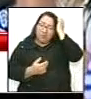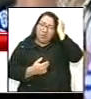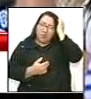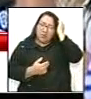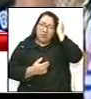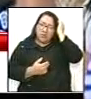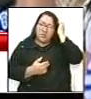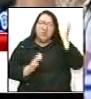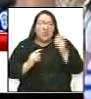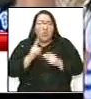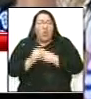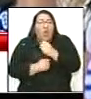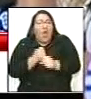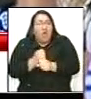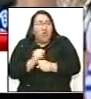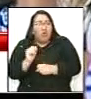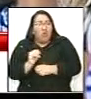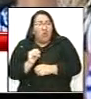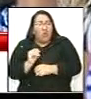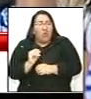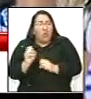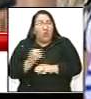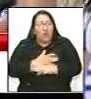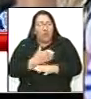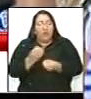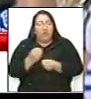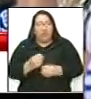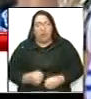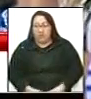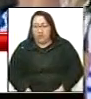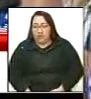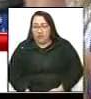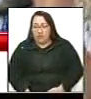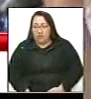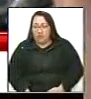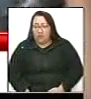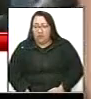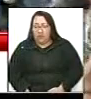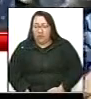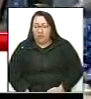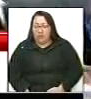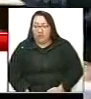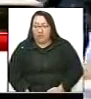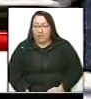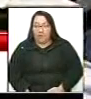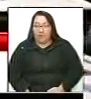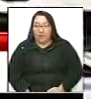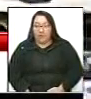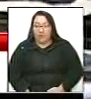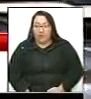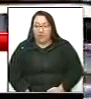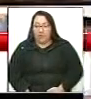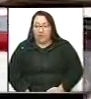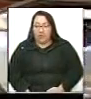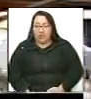pero no tiene que pasar un año, o para que quede claro esa parte, por favor. Gracias, congresista Cheput. Los dos concurren,